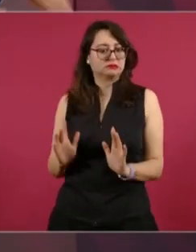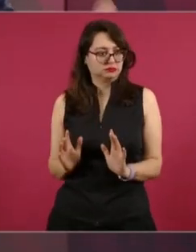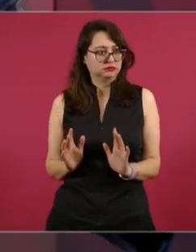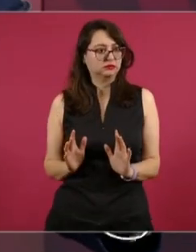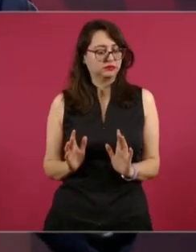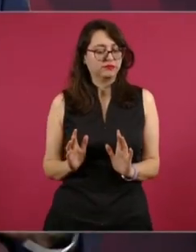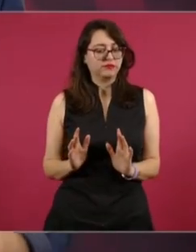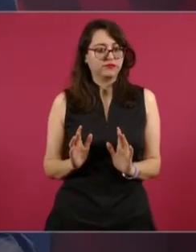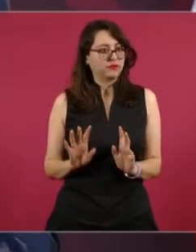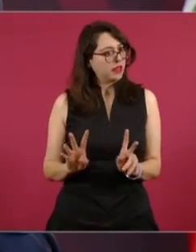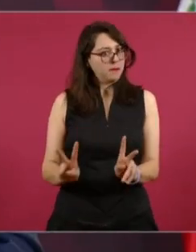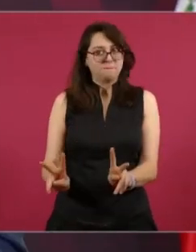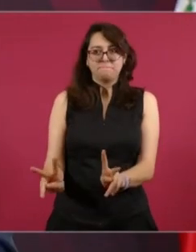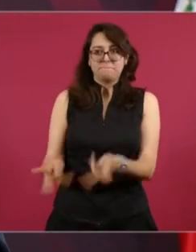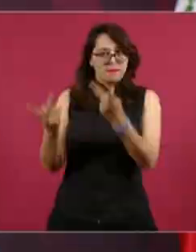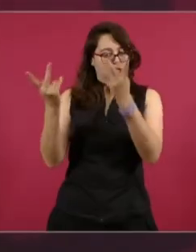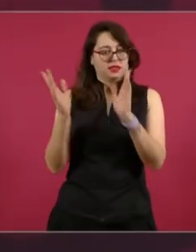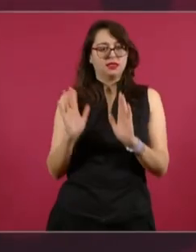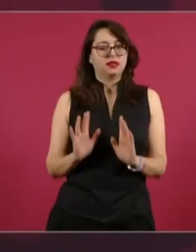entrega ya